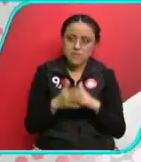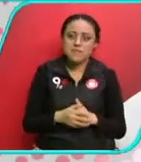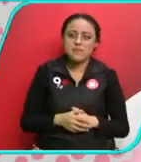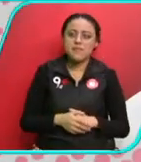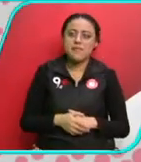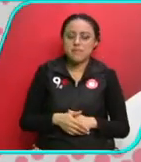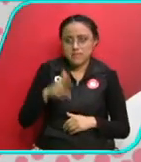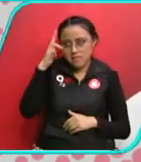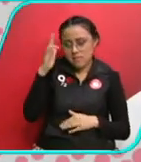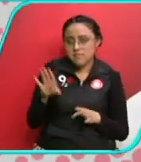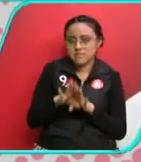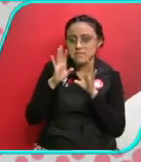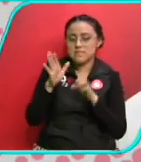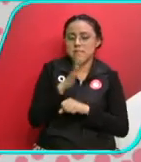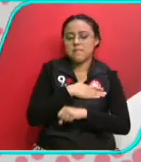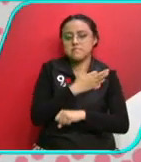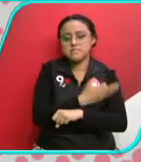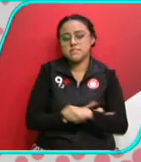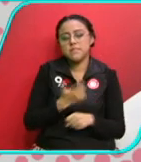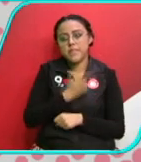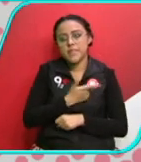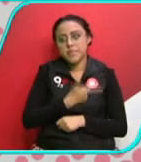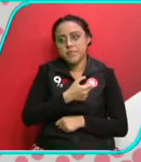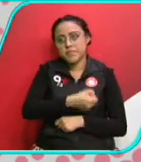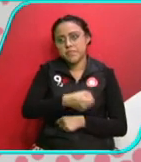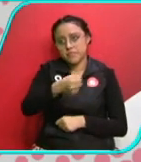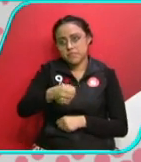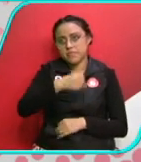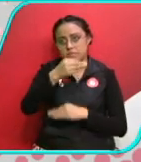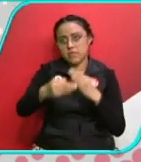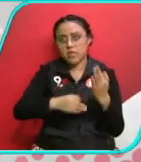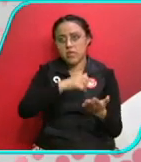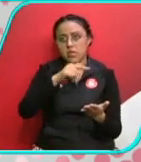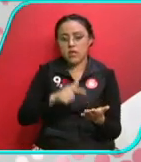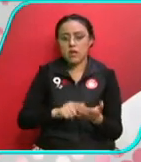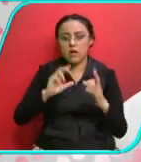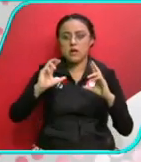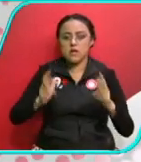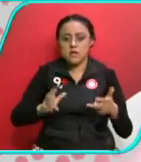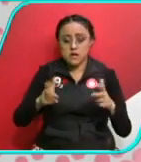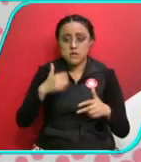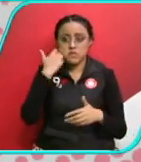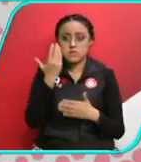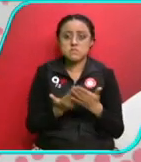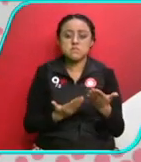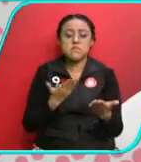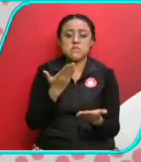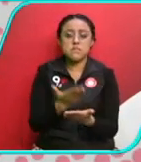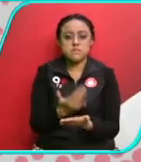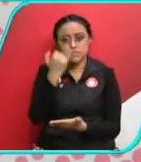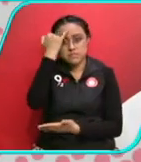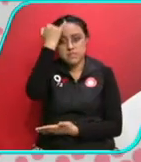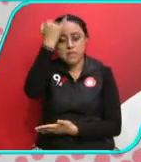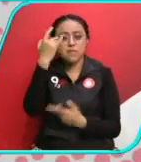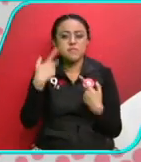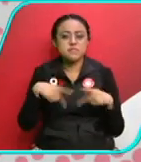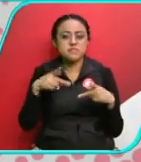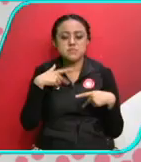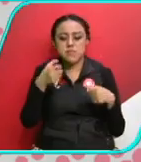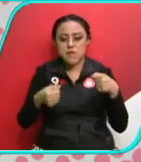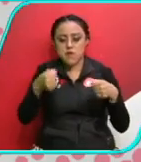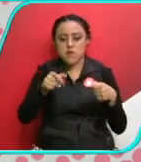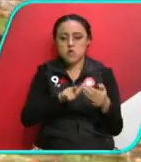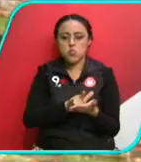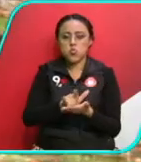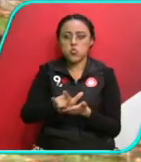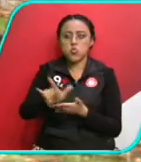Hola. Hola, ¿qué tal? Muy buenas tardes. Qué gusto saludarlos desde Chiapas. Les voy a presentar una iniciativa de un piloto aviador. A